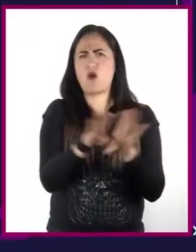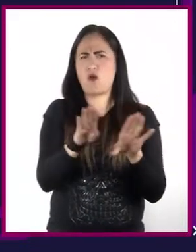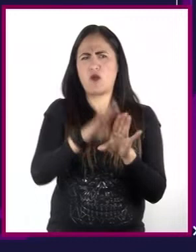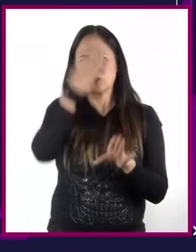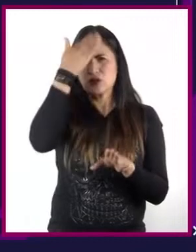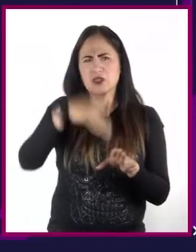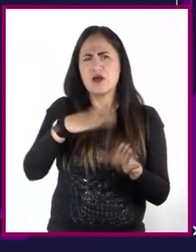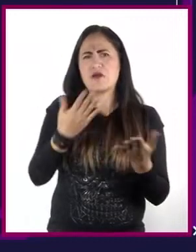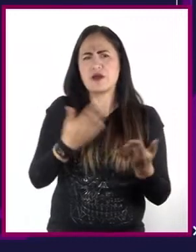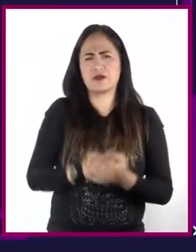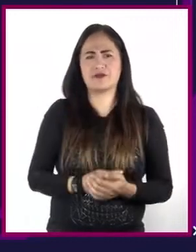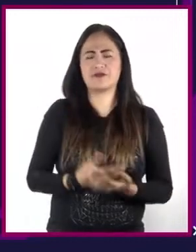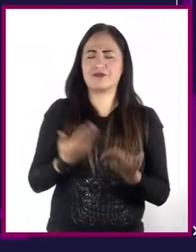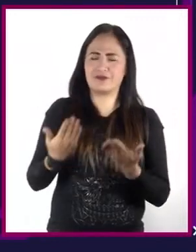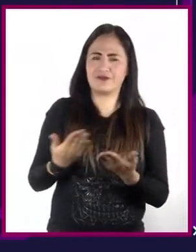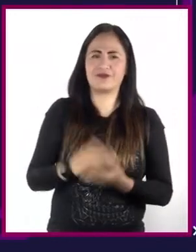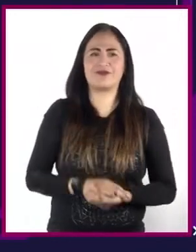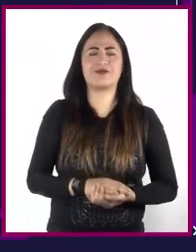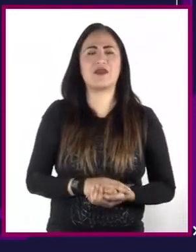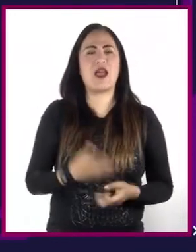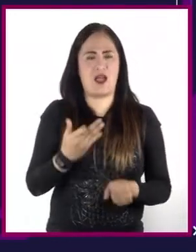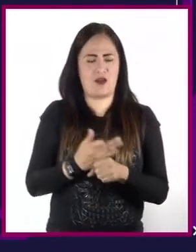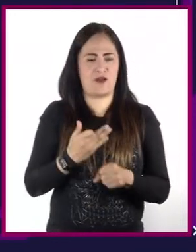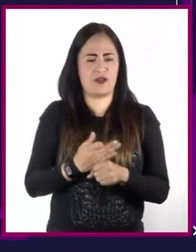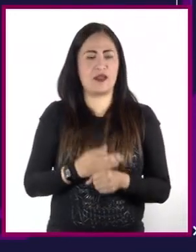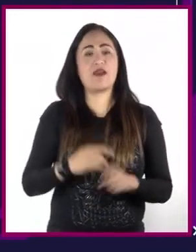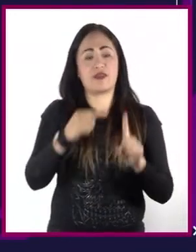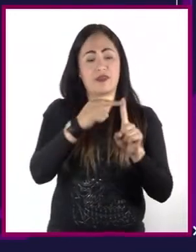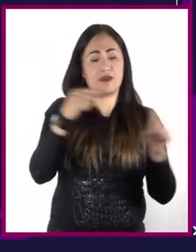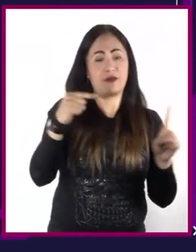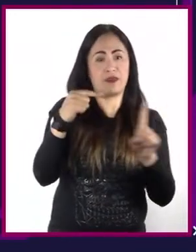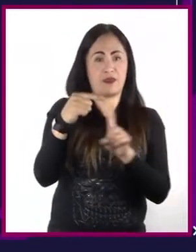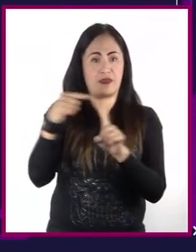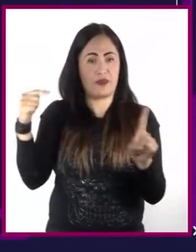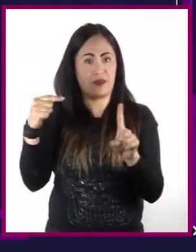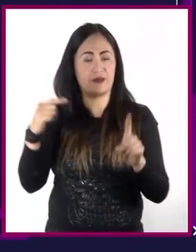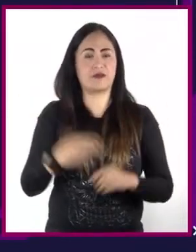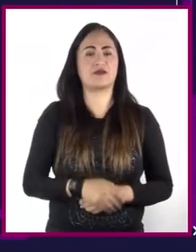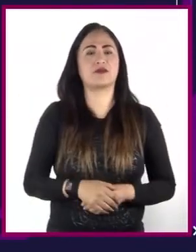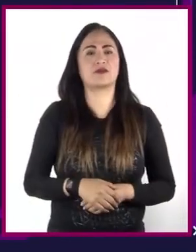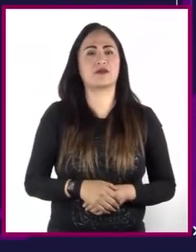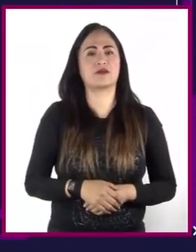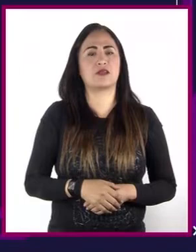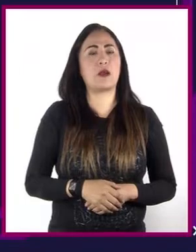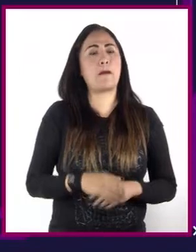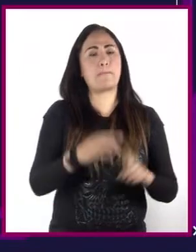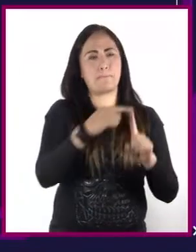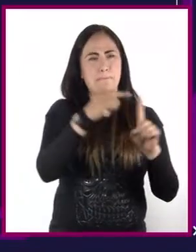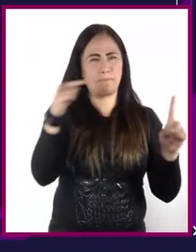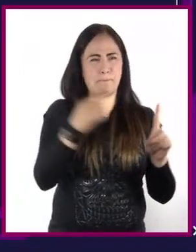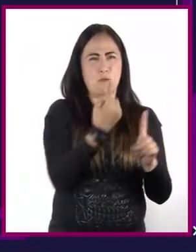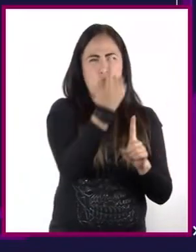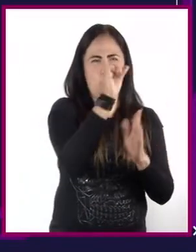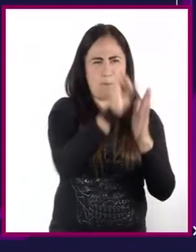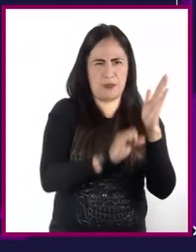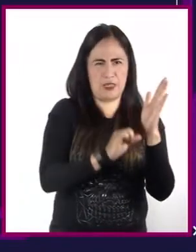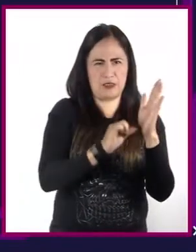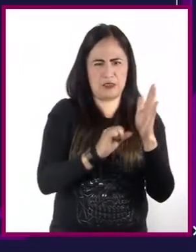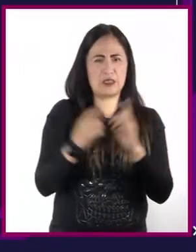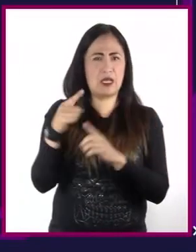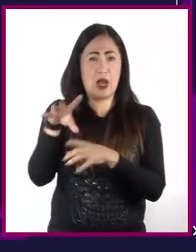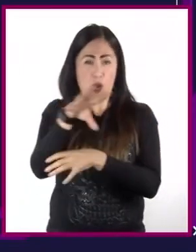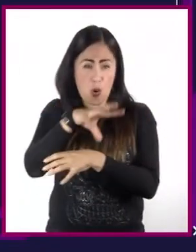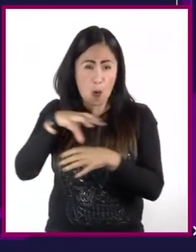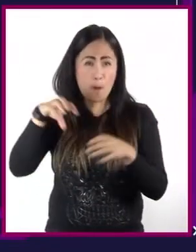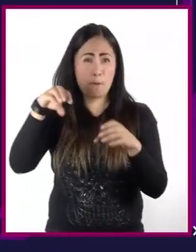Irma? Maestro Luis, vamos a calcularlo. Dividiendo cada cantidad de libros vendidos por mes entre el total de libros vendidos